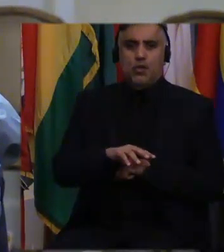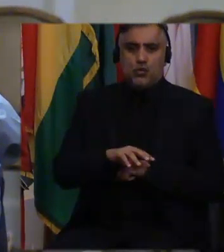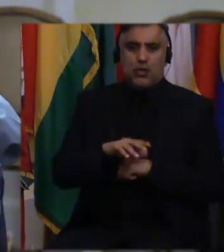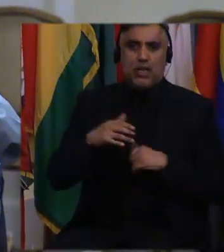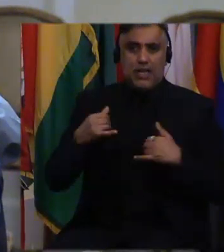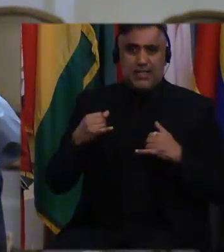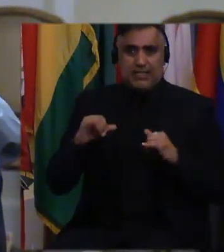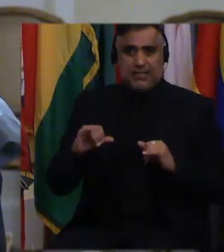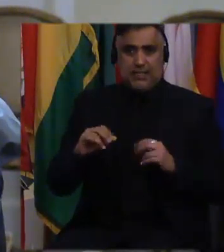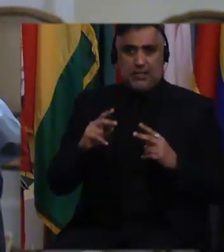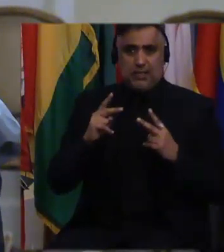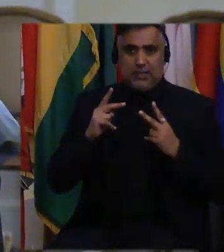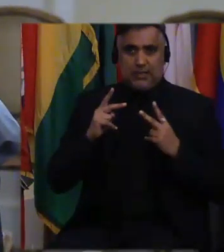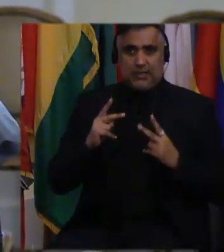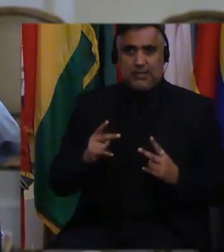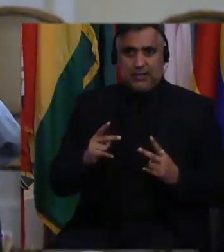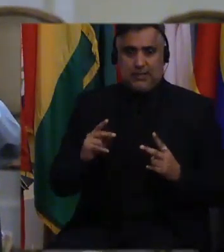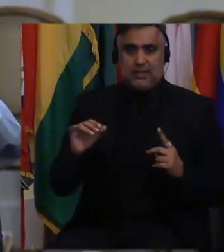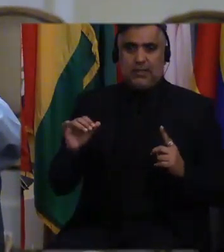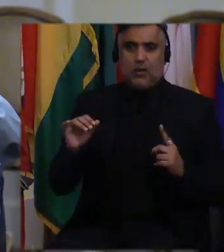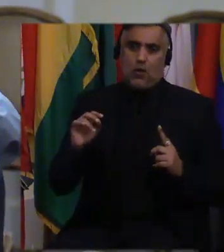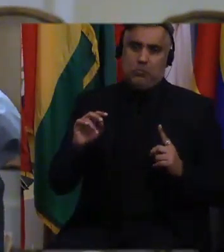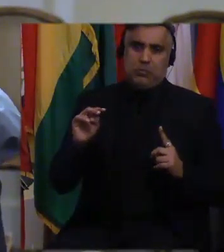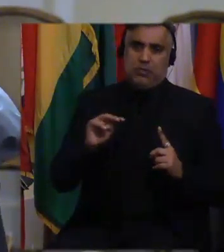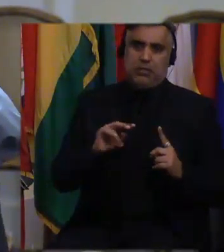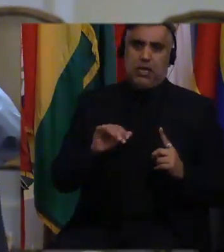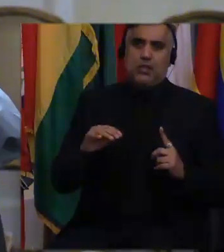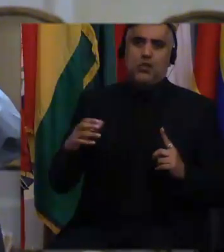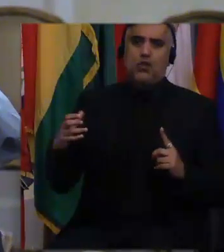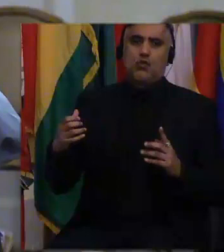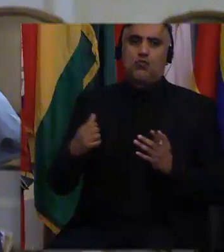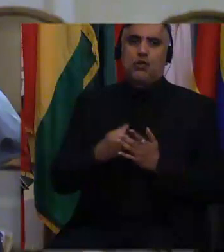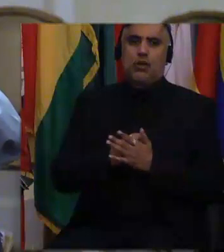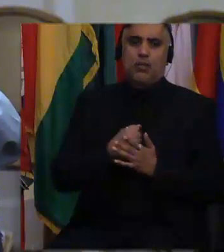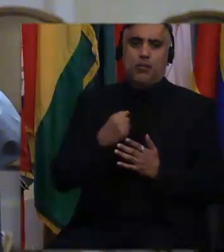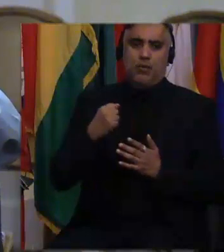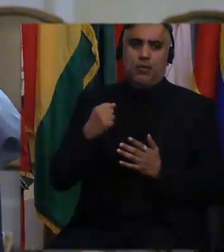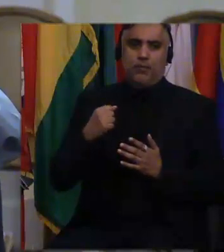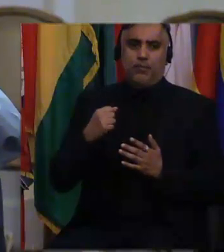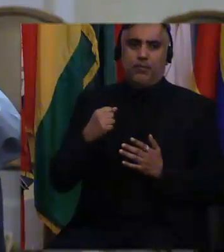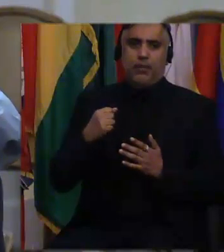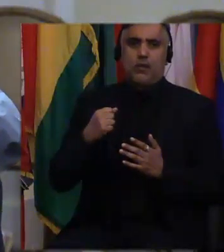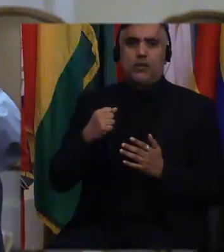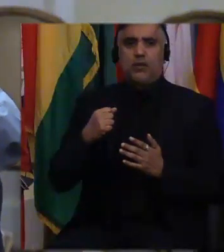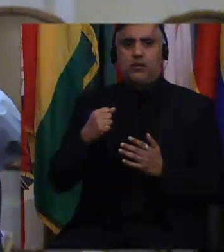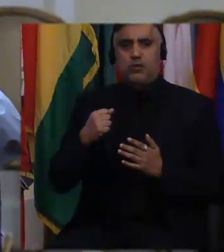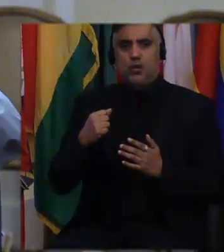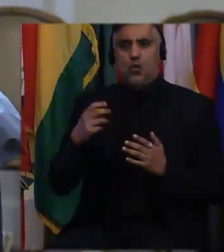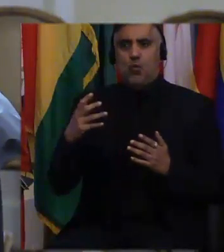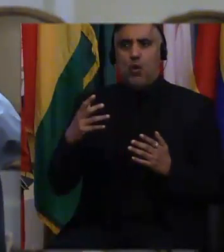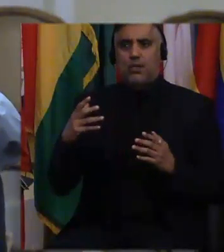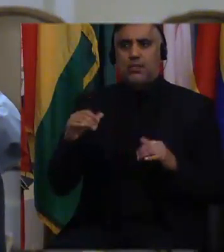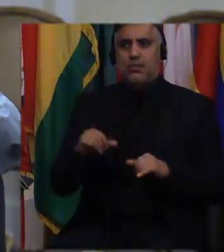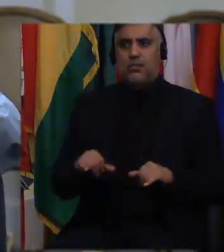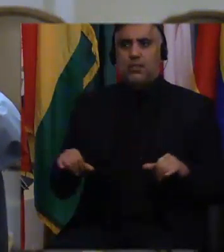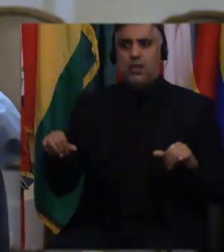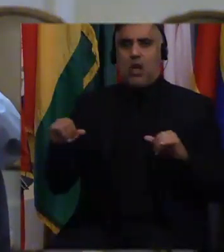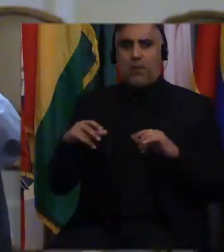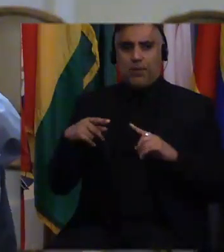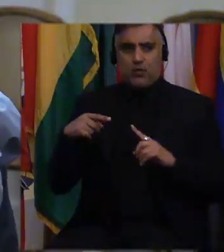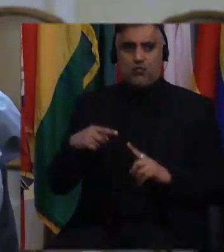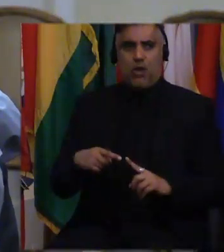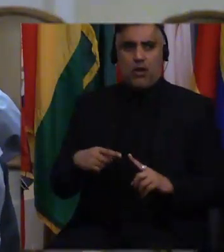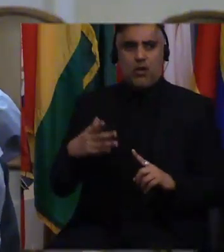más, con mayor grado de credibilidad. ¿Cuál es el área común y el mensaje de invitación